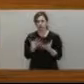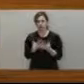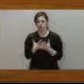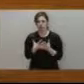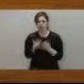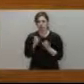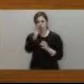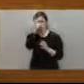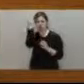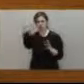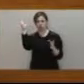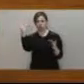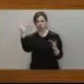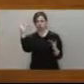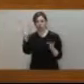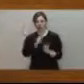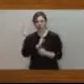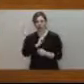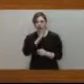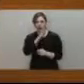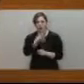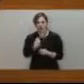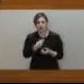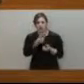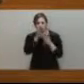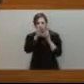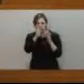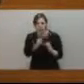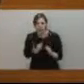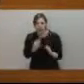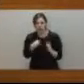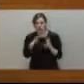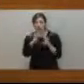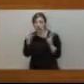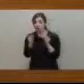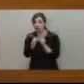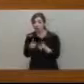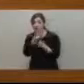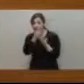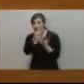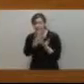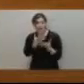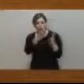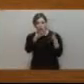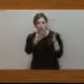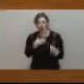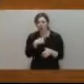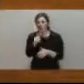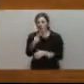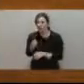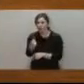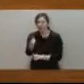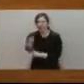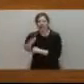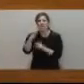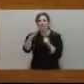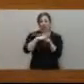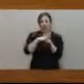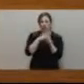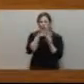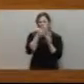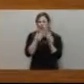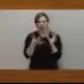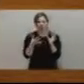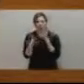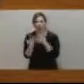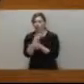señor consejero, porque lo que le relatan es lo que le resumí. No me puede usted venir a decir aquí que las facturas cuadran y que todo está igual. No,